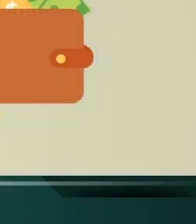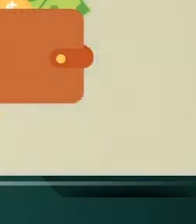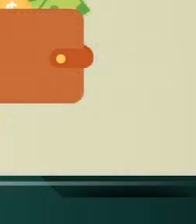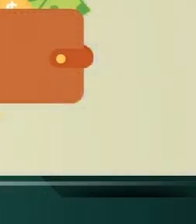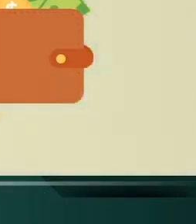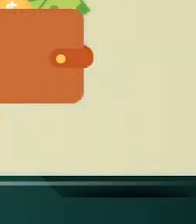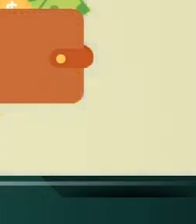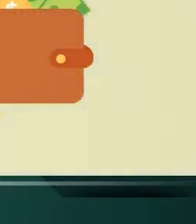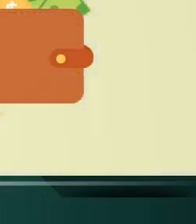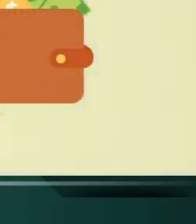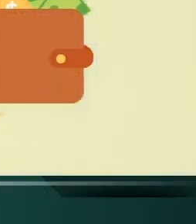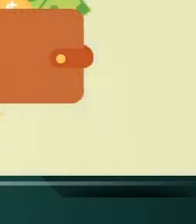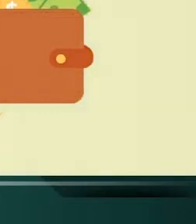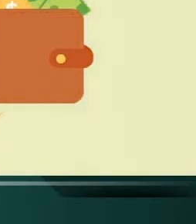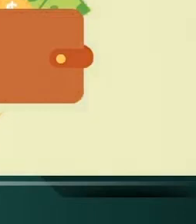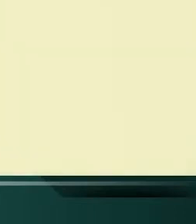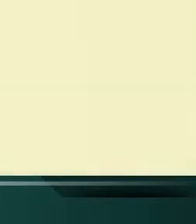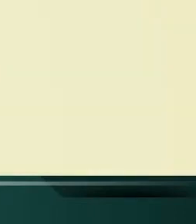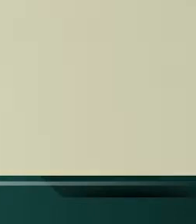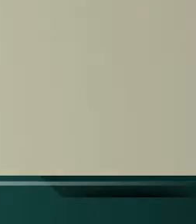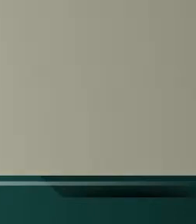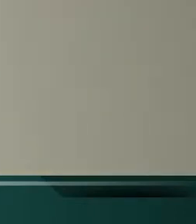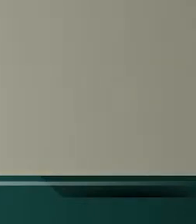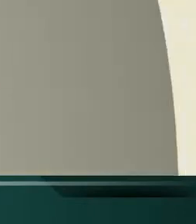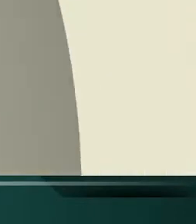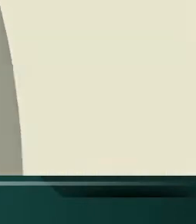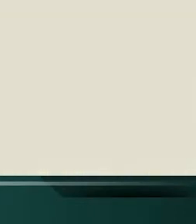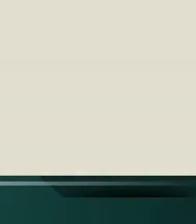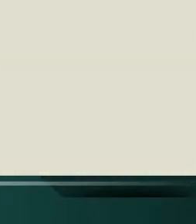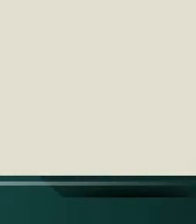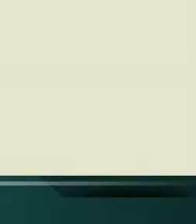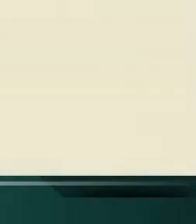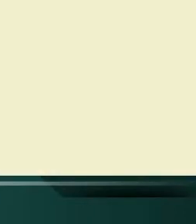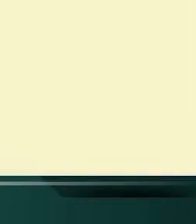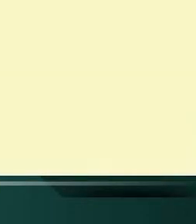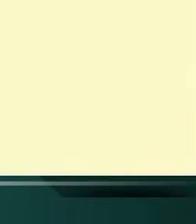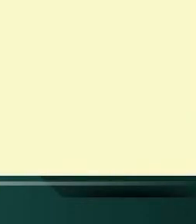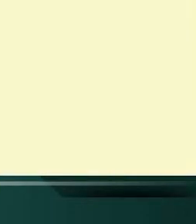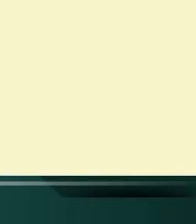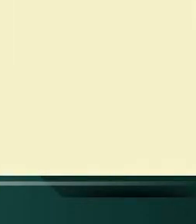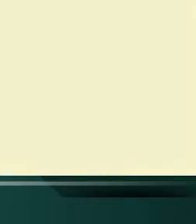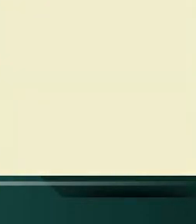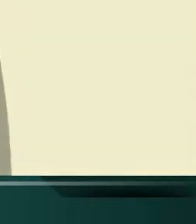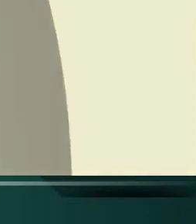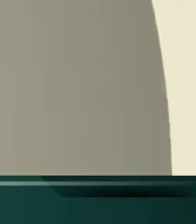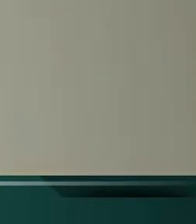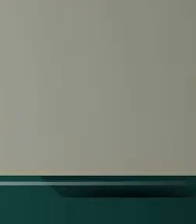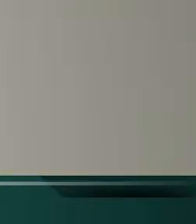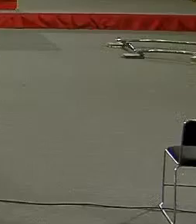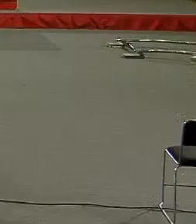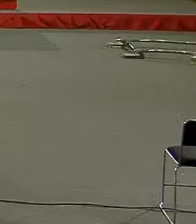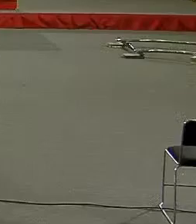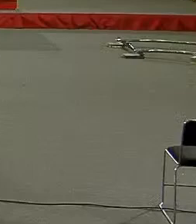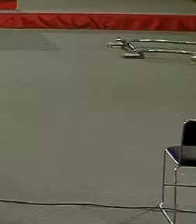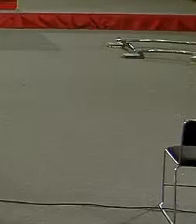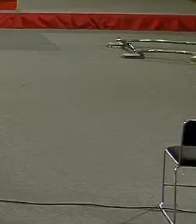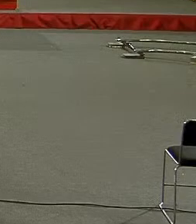realizar mensualmente tus reembolsos. ¿Tienes dudas? Contáctanos.